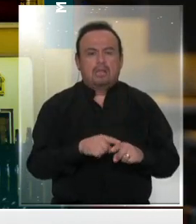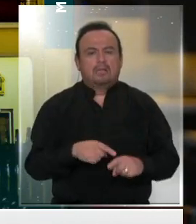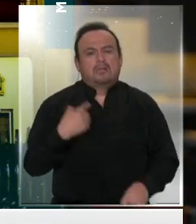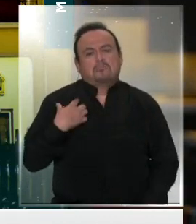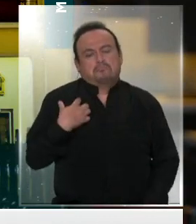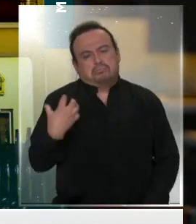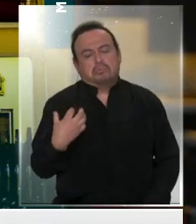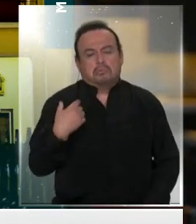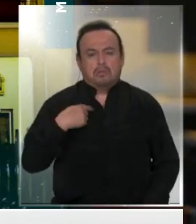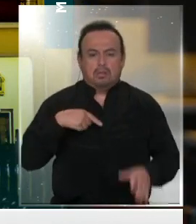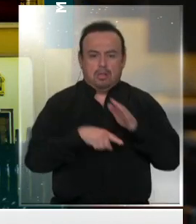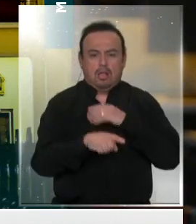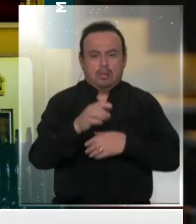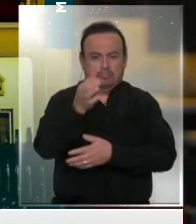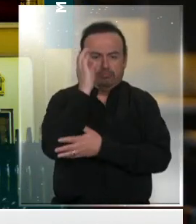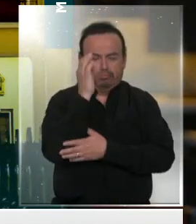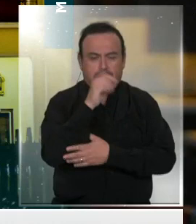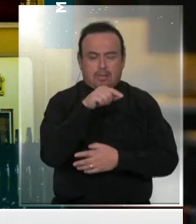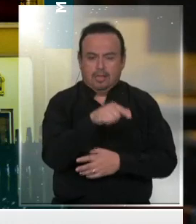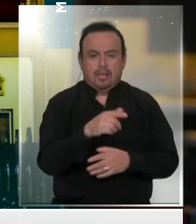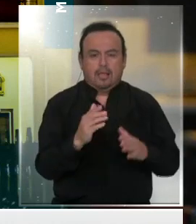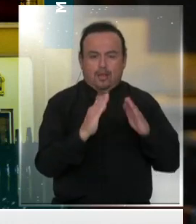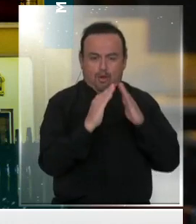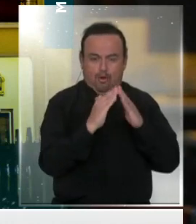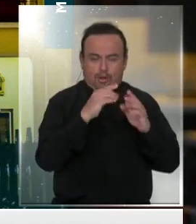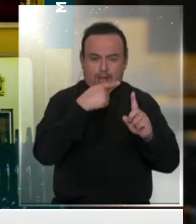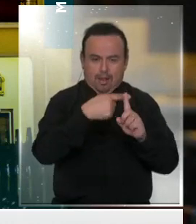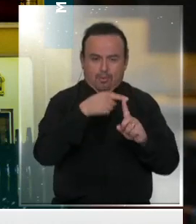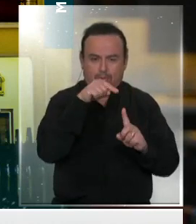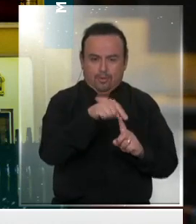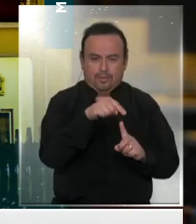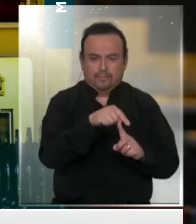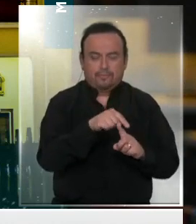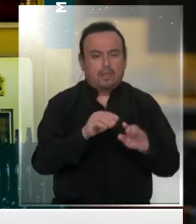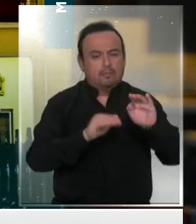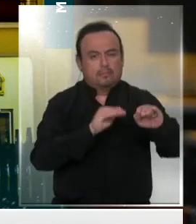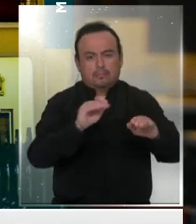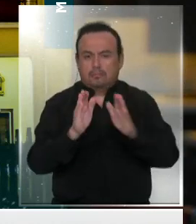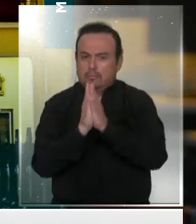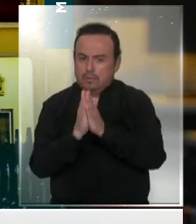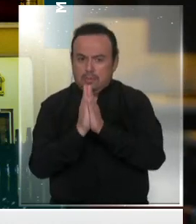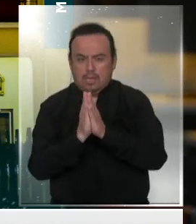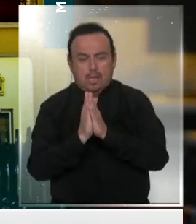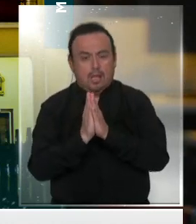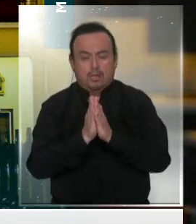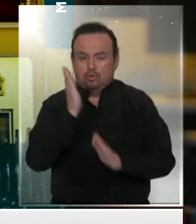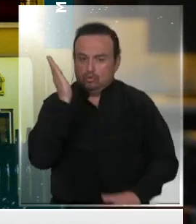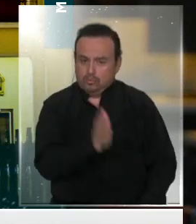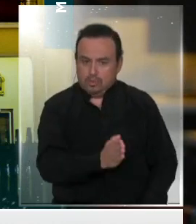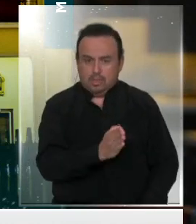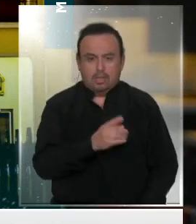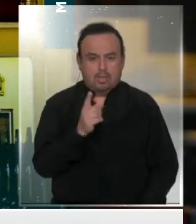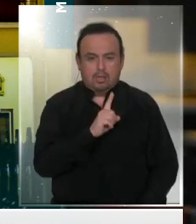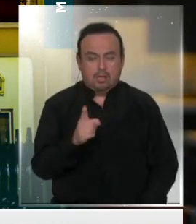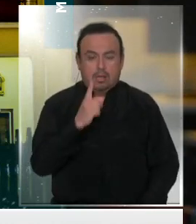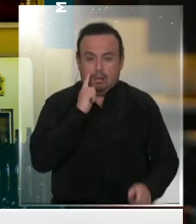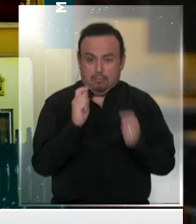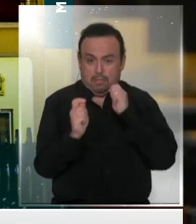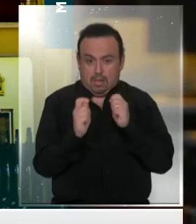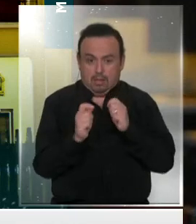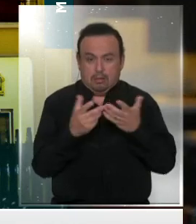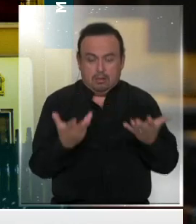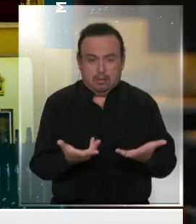oficiar una misa este fin de semana. Esto pese al llamado de la autoridad a todas las iglesias y cultos a evitar homilías por el riesgo de